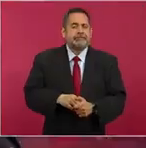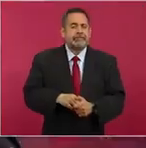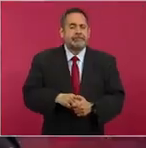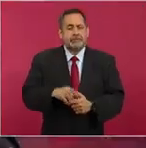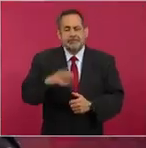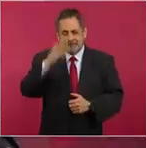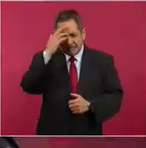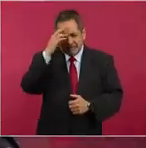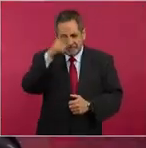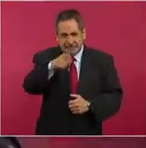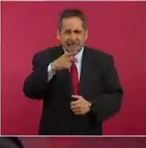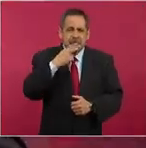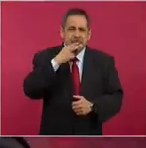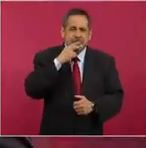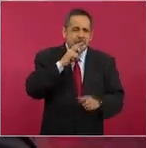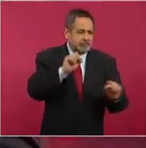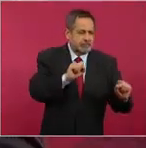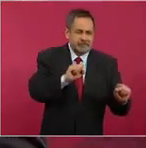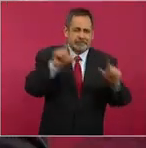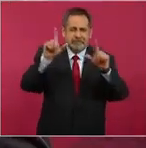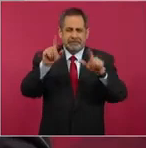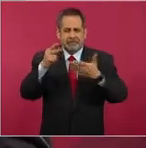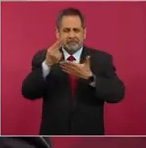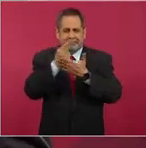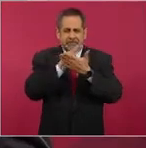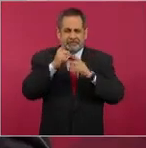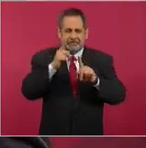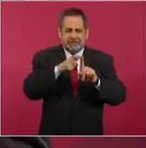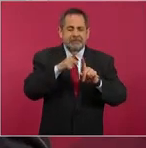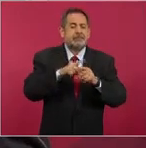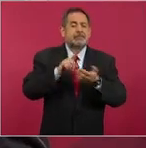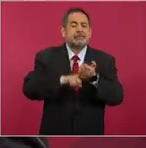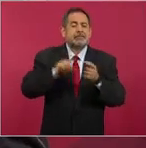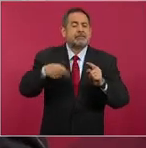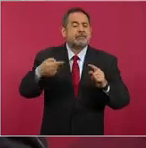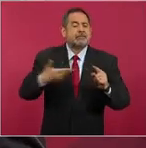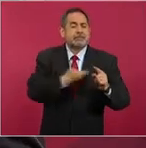Usaron una imagen del presidente